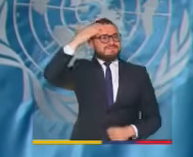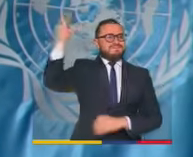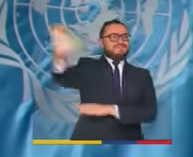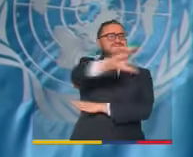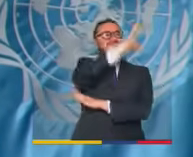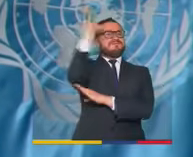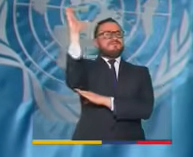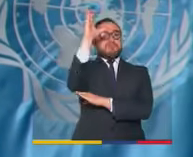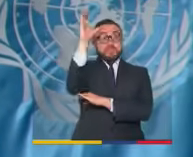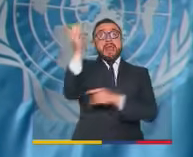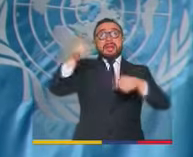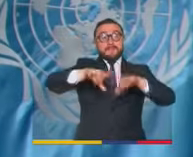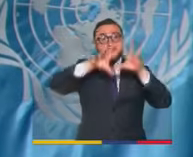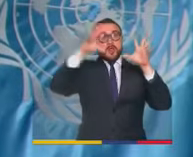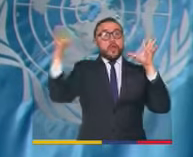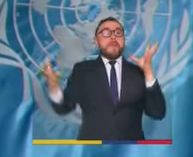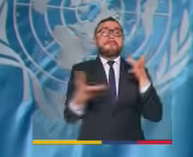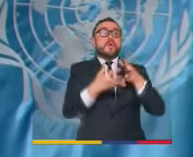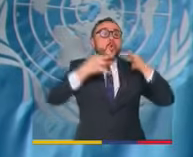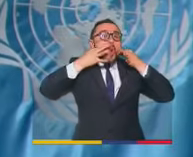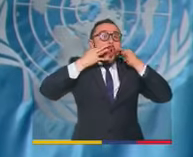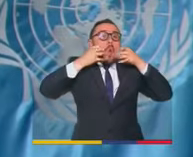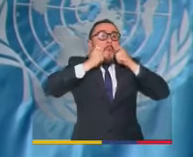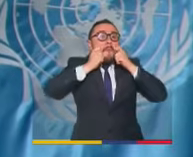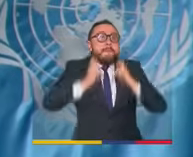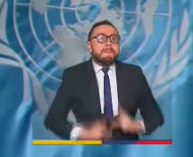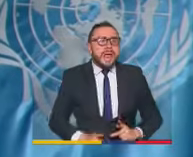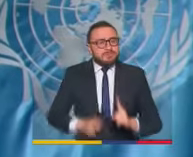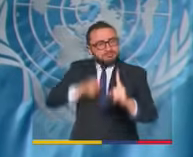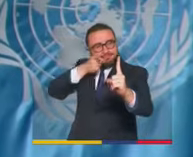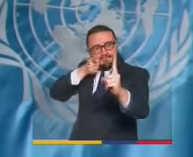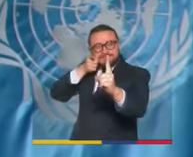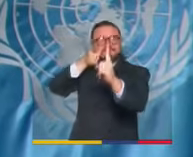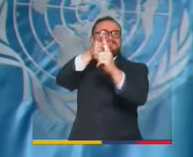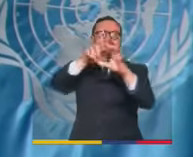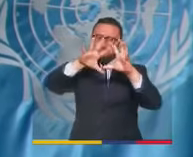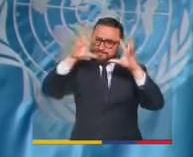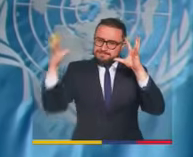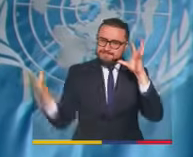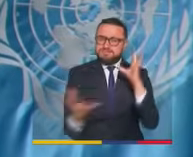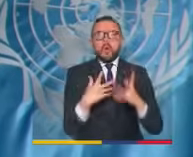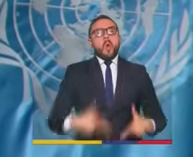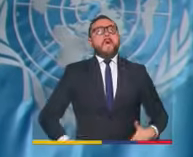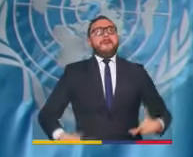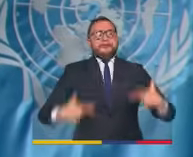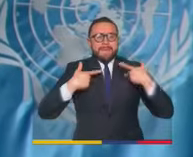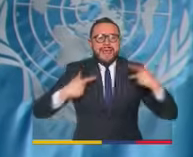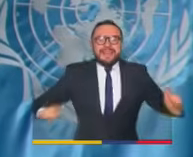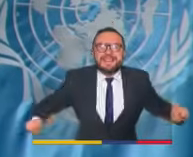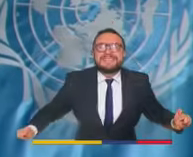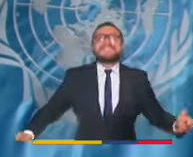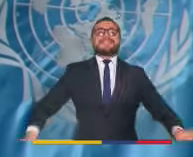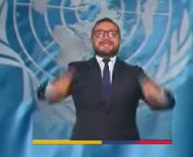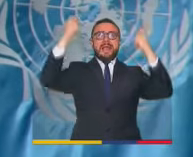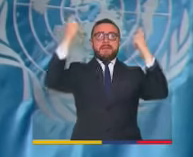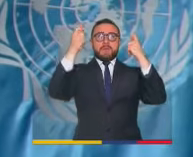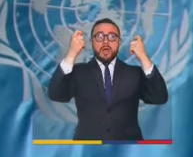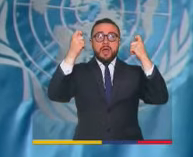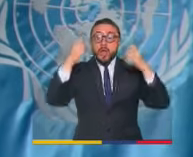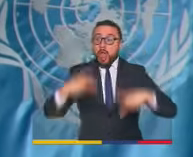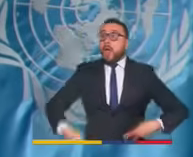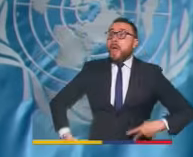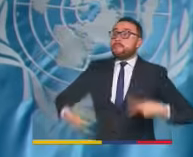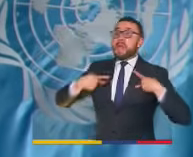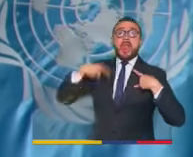humanidad es la vida misma. Es nuestra razón de ser humana cuidar la vida y no